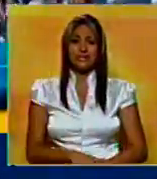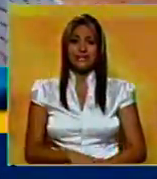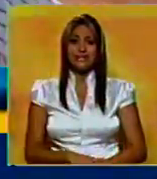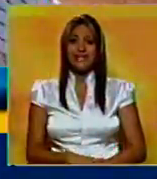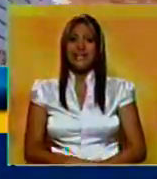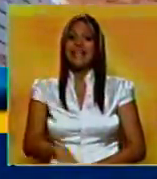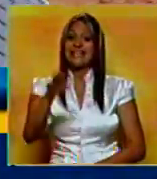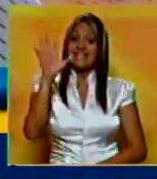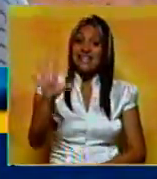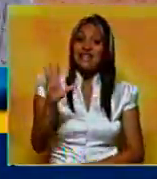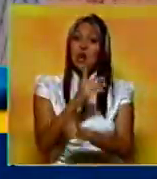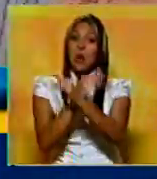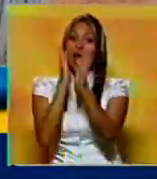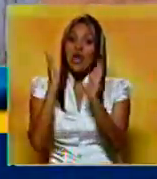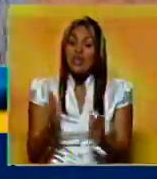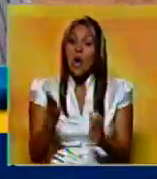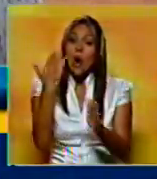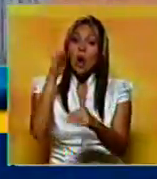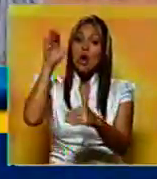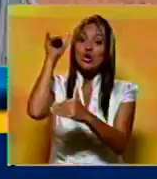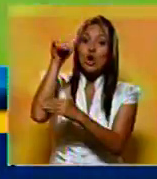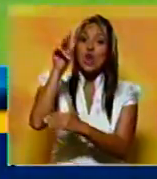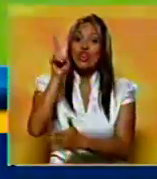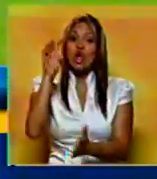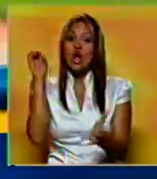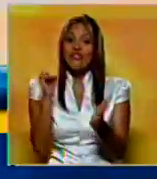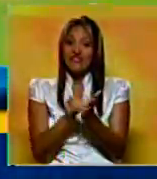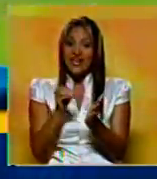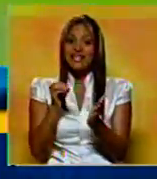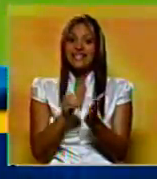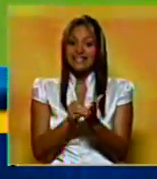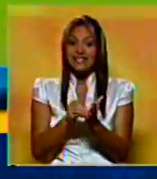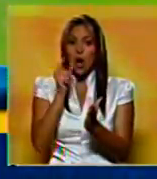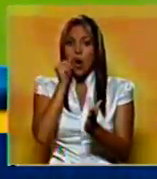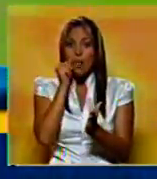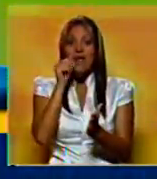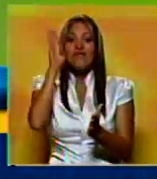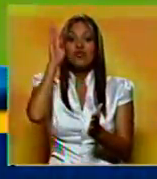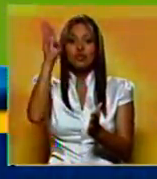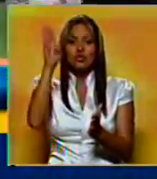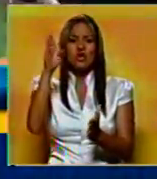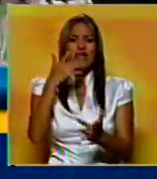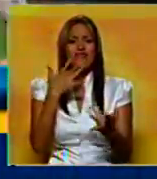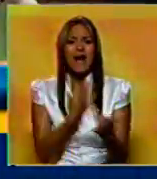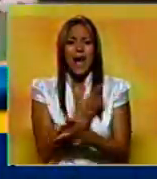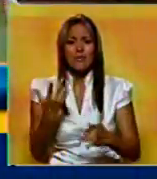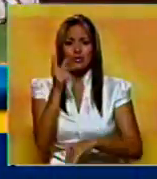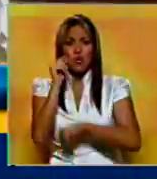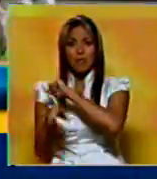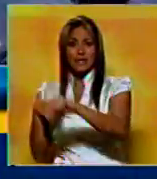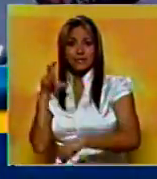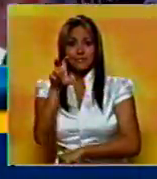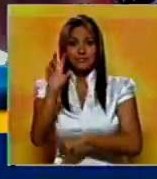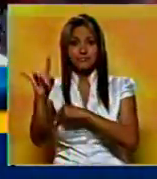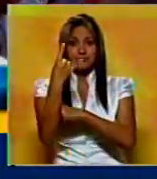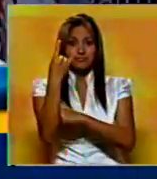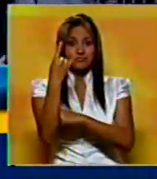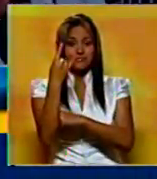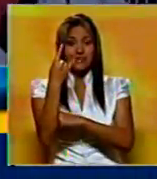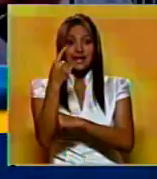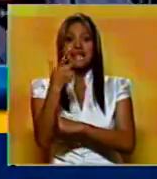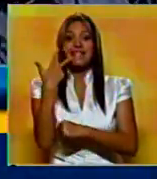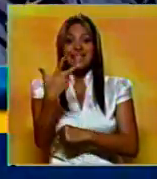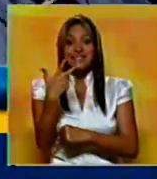el quinto jugador que le conecta a jonrón en dos ocasiones al futuro miembro del Salón de la Fama de las Mayores. Fue además el